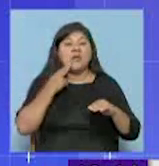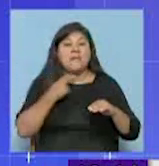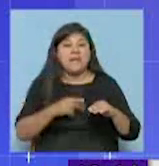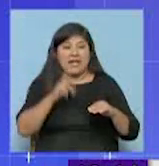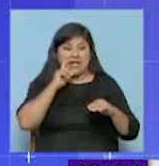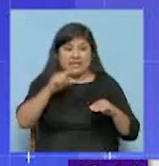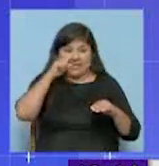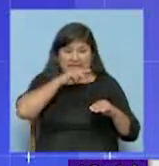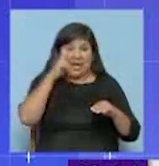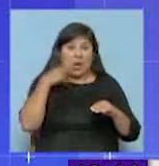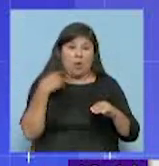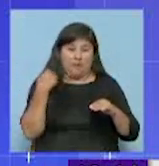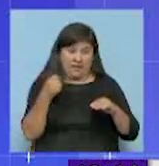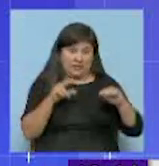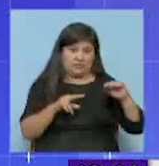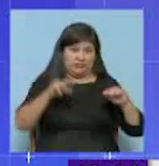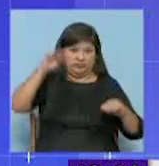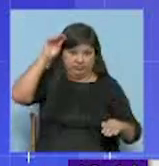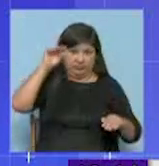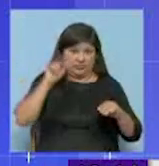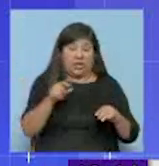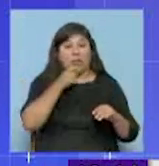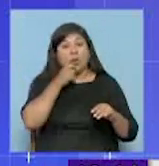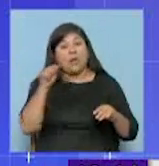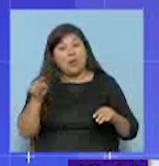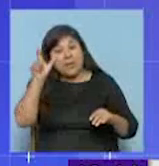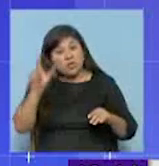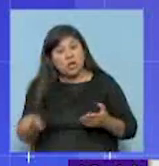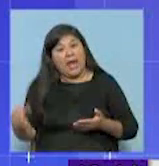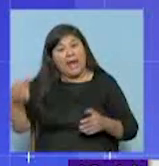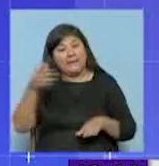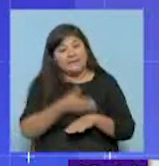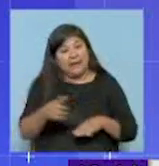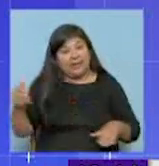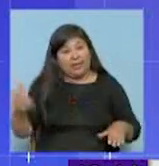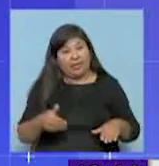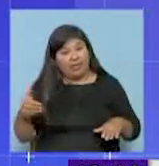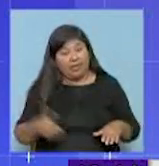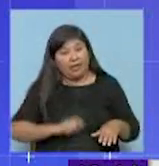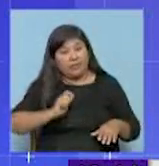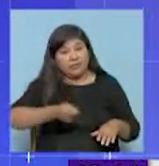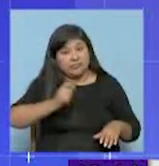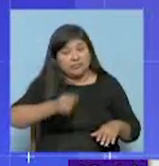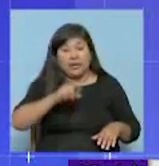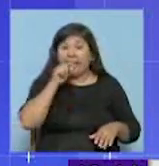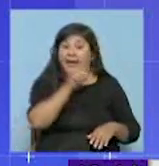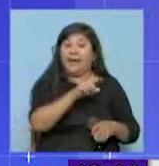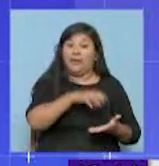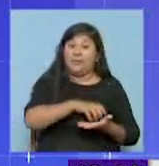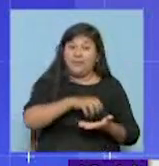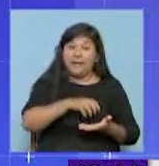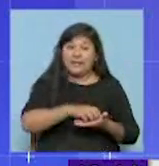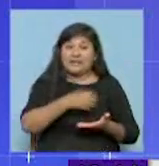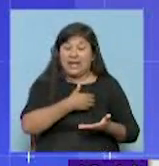9.079 pesos. Y en caso de mora en el pago de tres o más cuotas, la administradora del plan tiene la